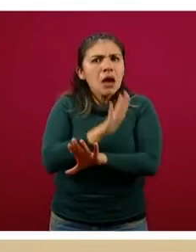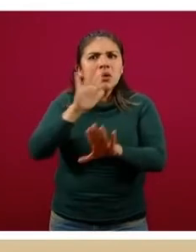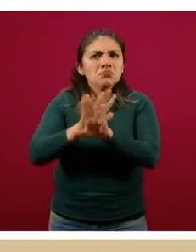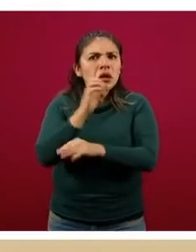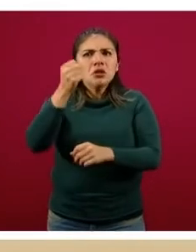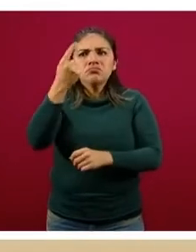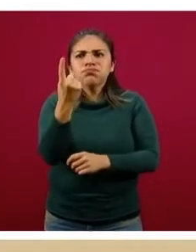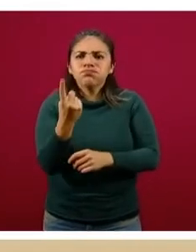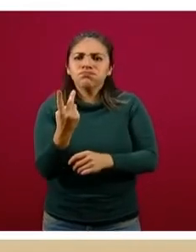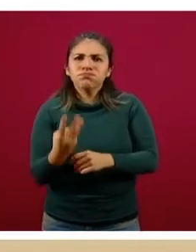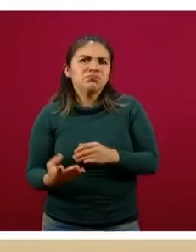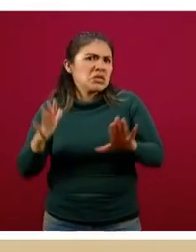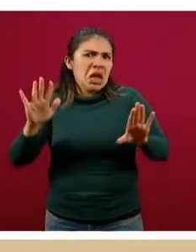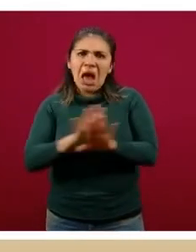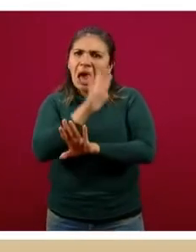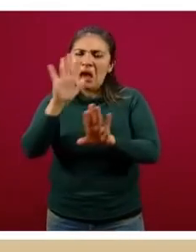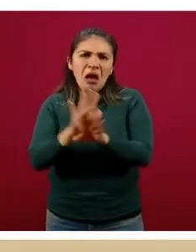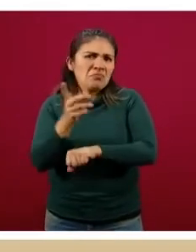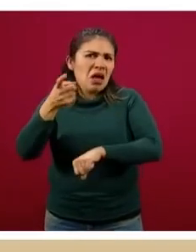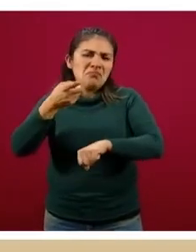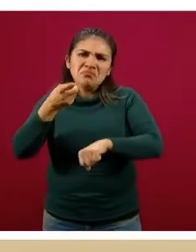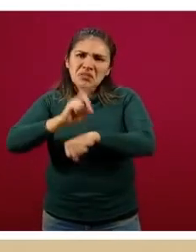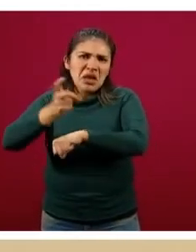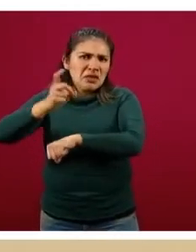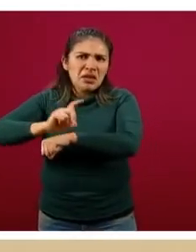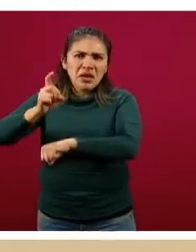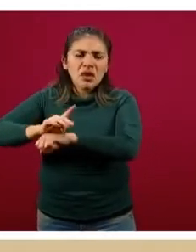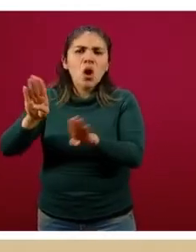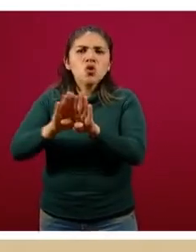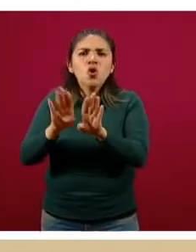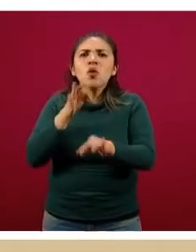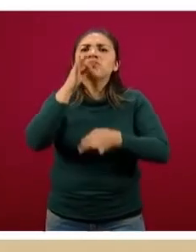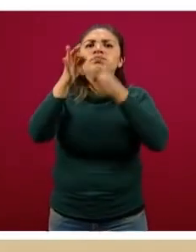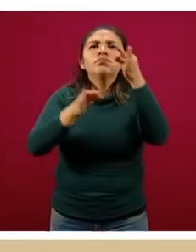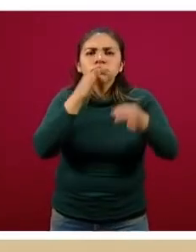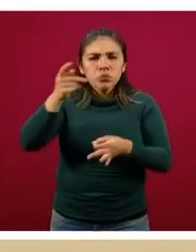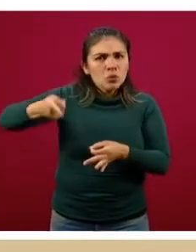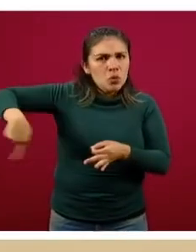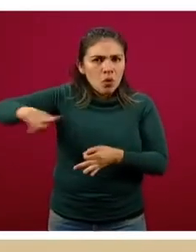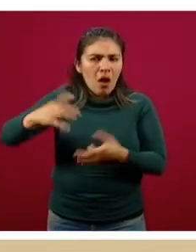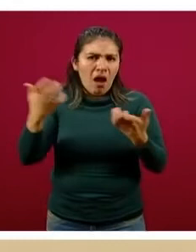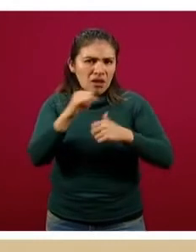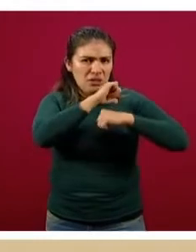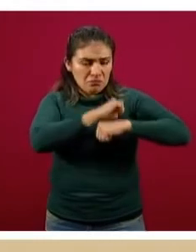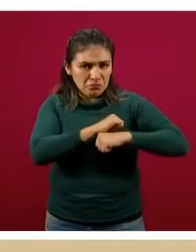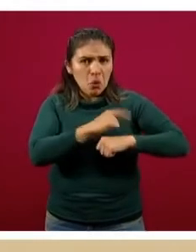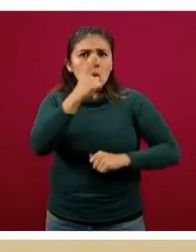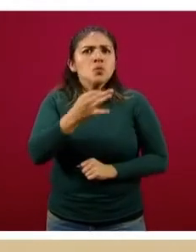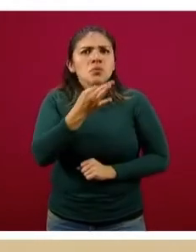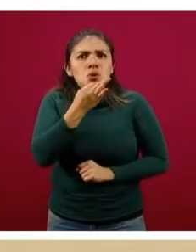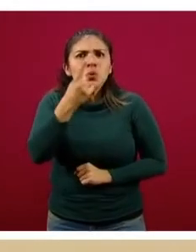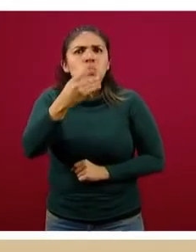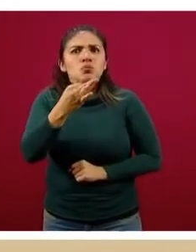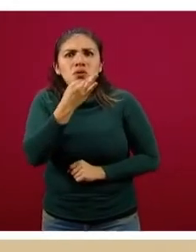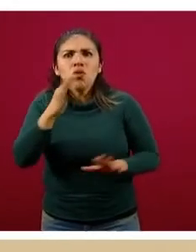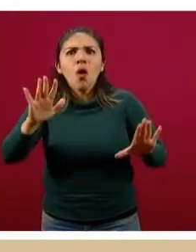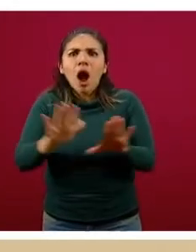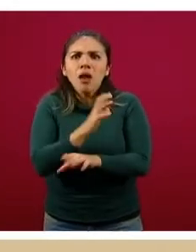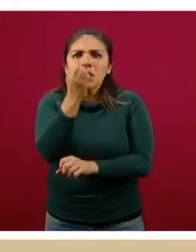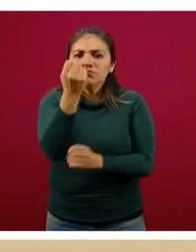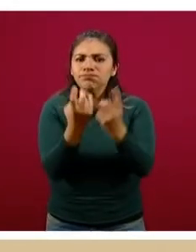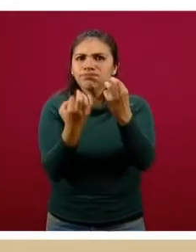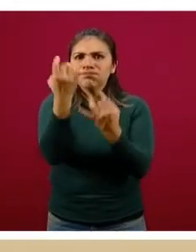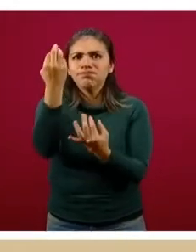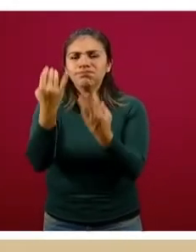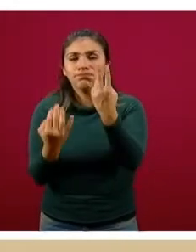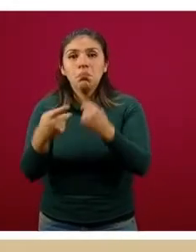en función de cómo se están realizando las notificaciones de lo local y prácticamente minuto con minuto los números van cambiando, pero